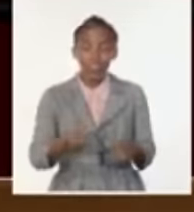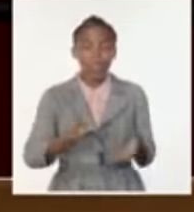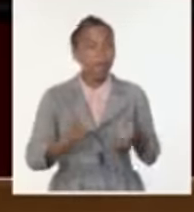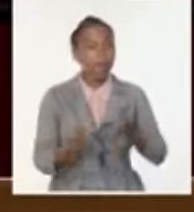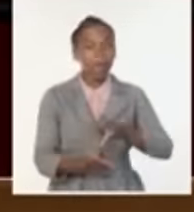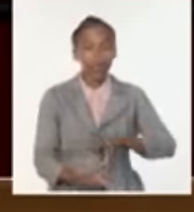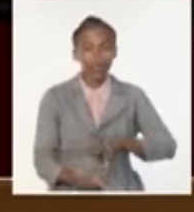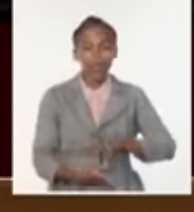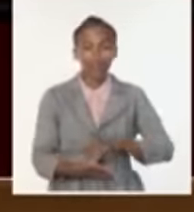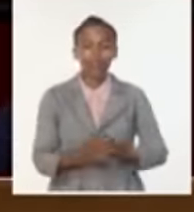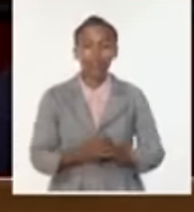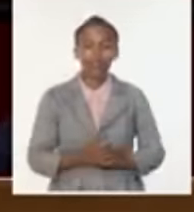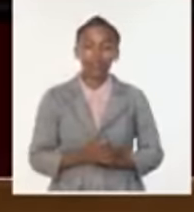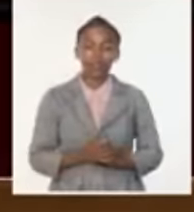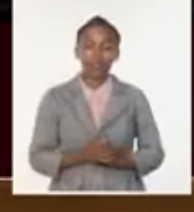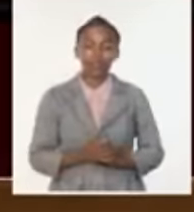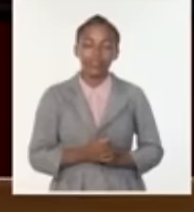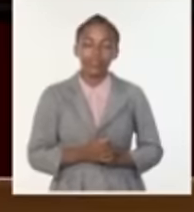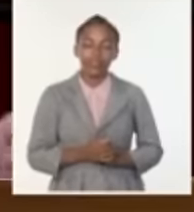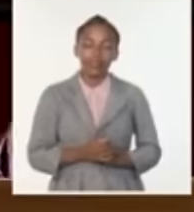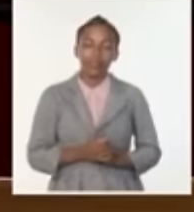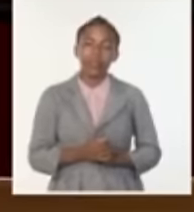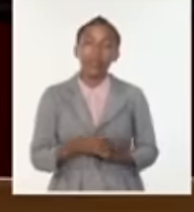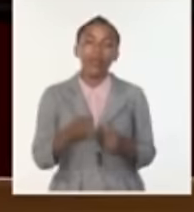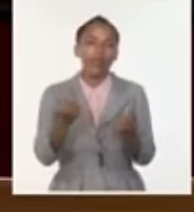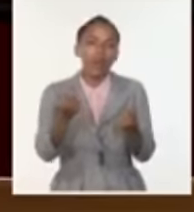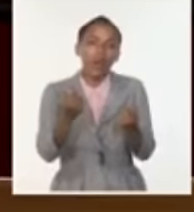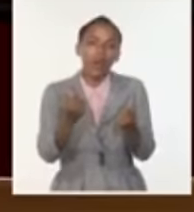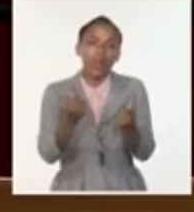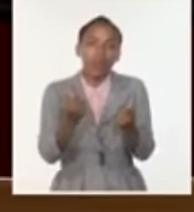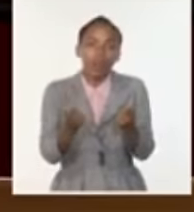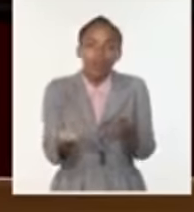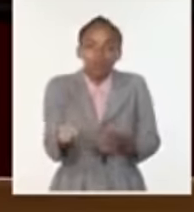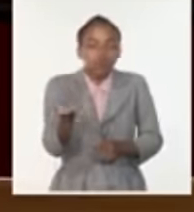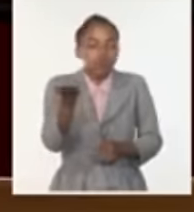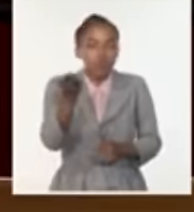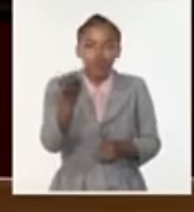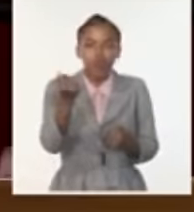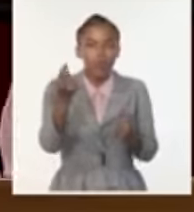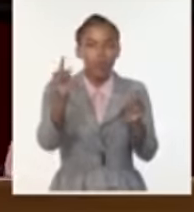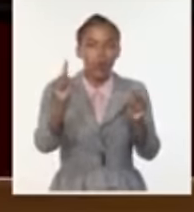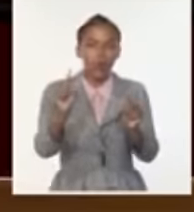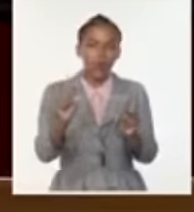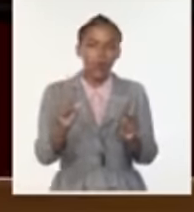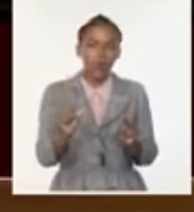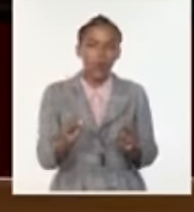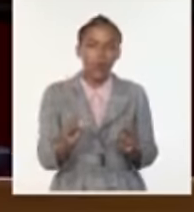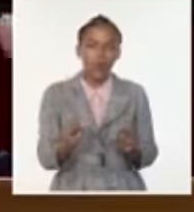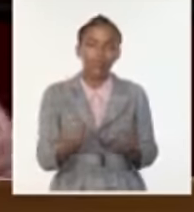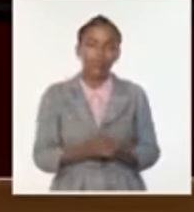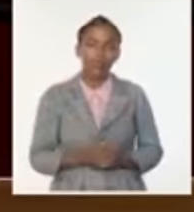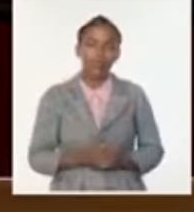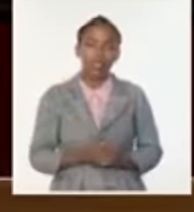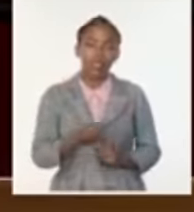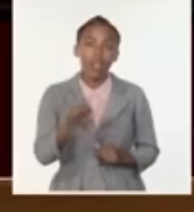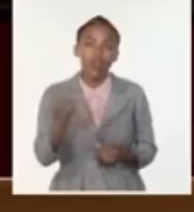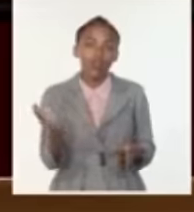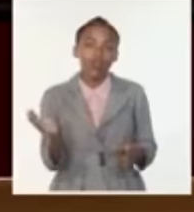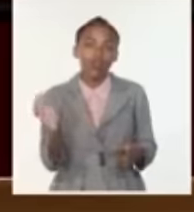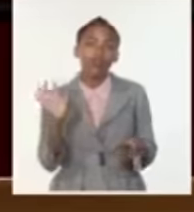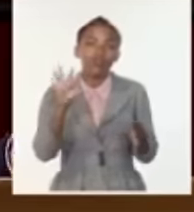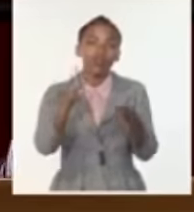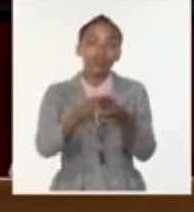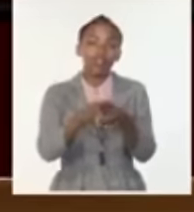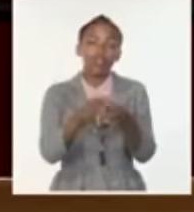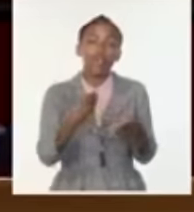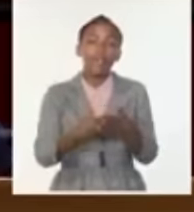se presten esos servicios, pero a unos precios que no sean abusivos, que se integren a nuestras empresas estatales